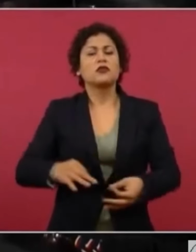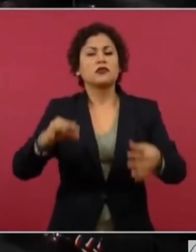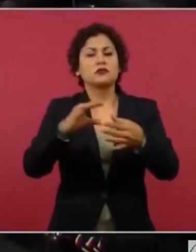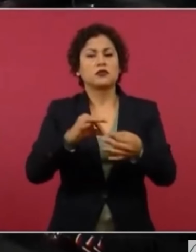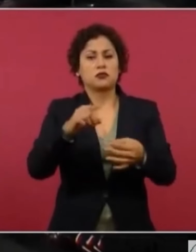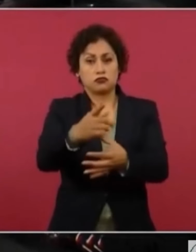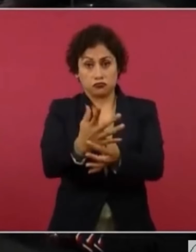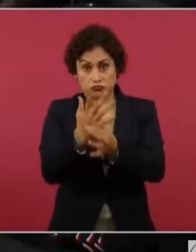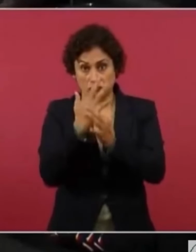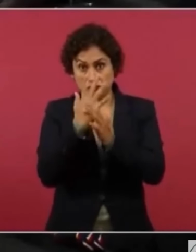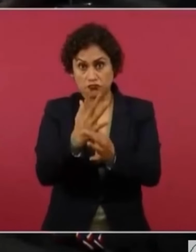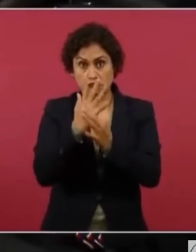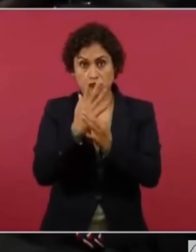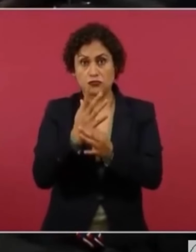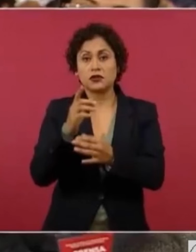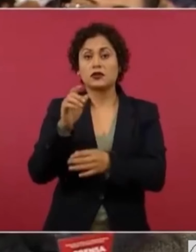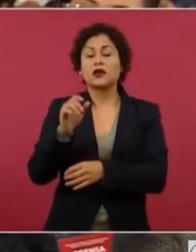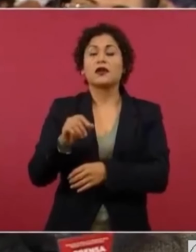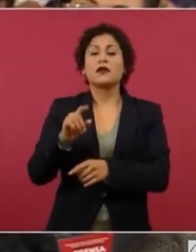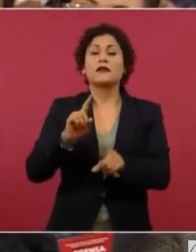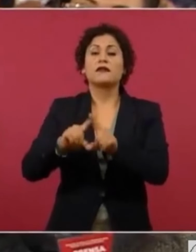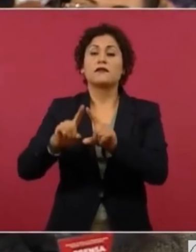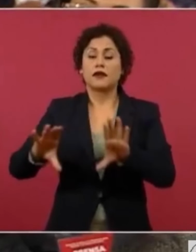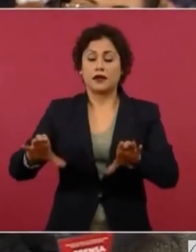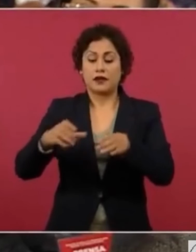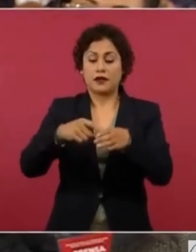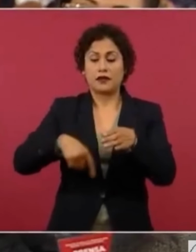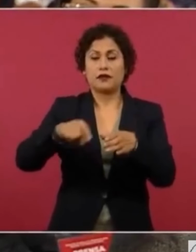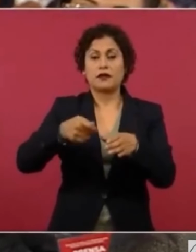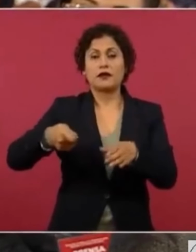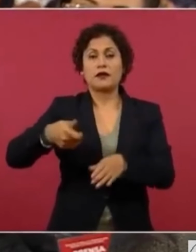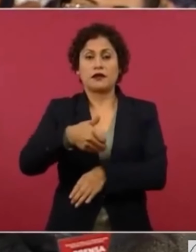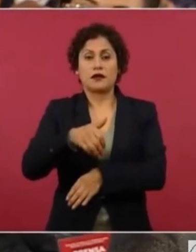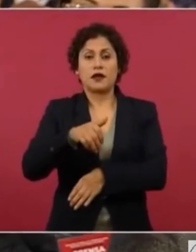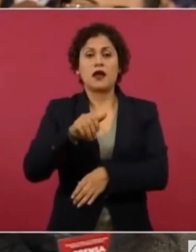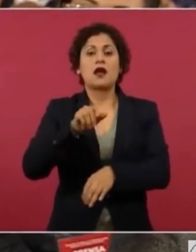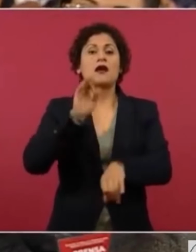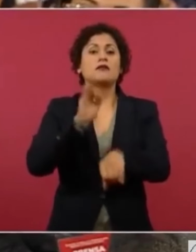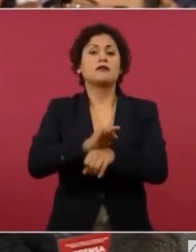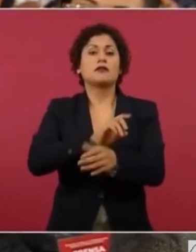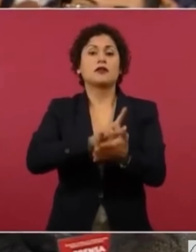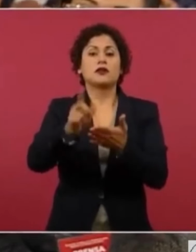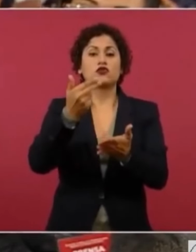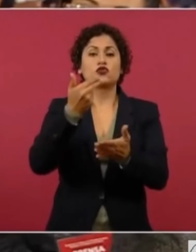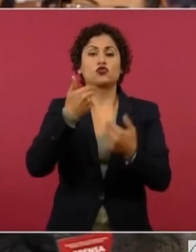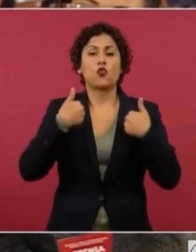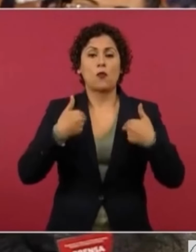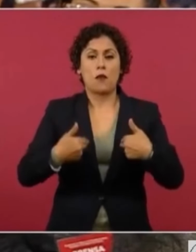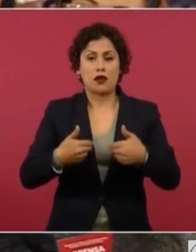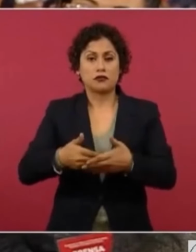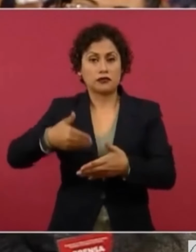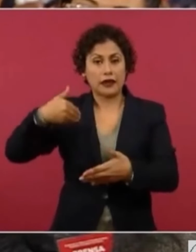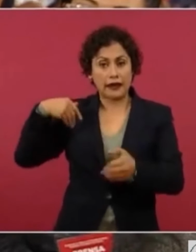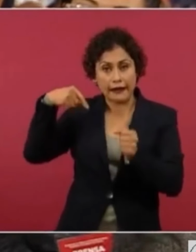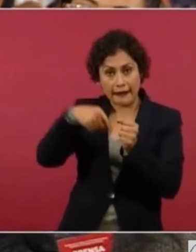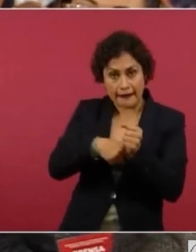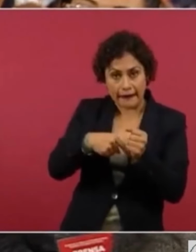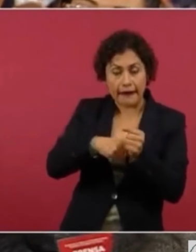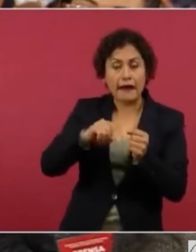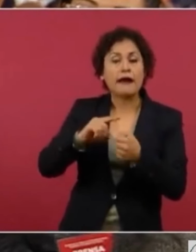reiteradamente a los intereses que están detrás de muchos que se autodenominan defensores de derechos humanos. Sin embargo, presidente, este es un